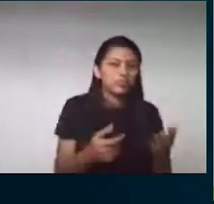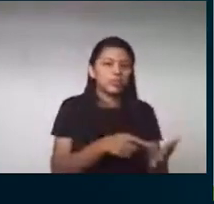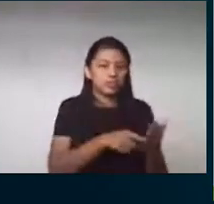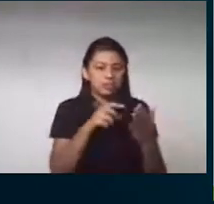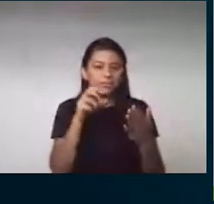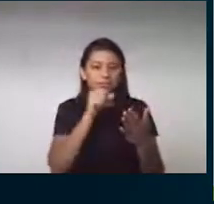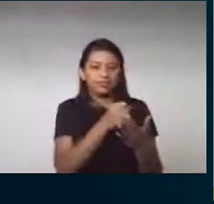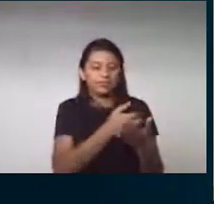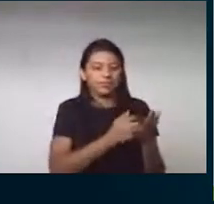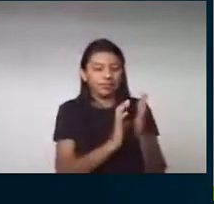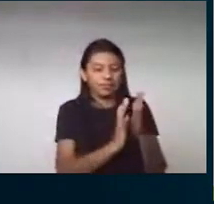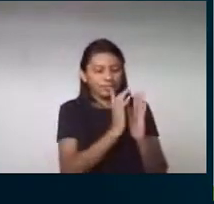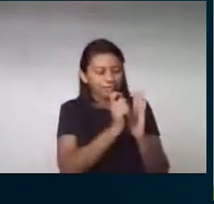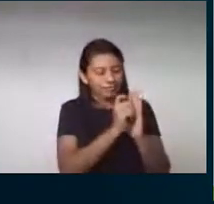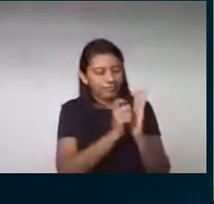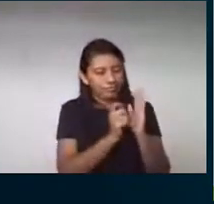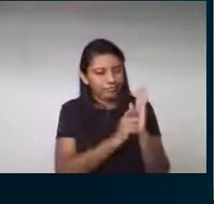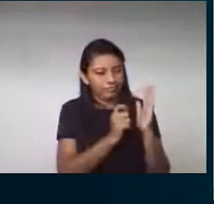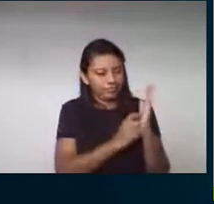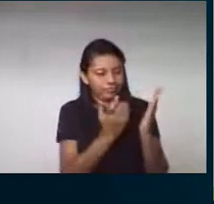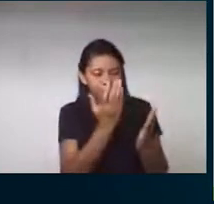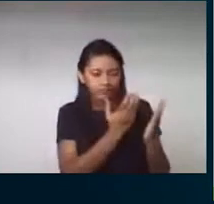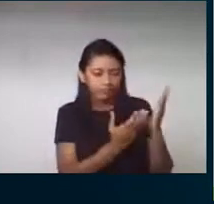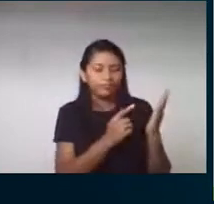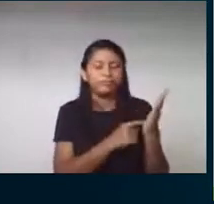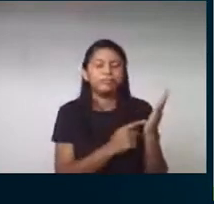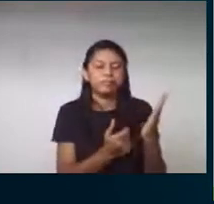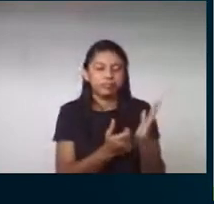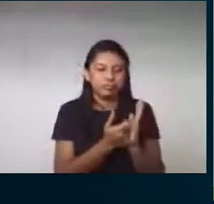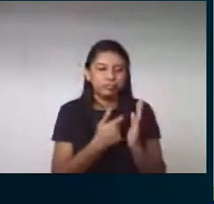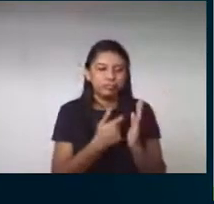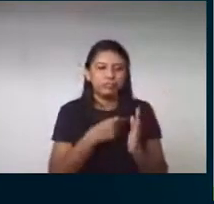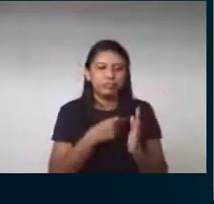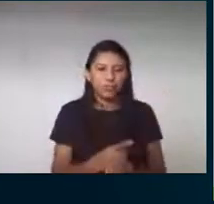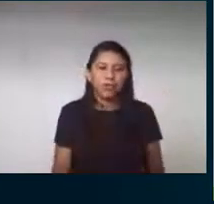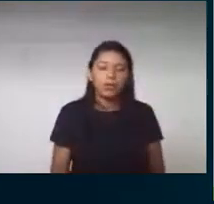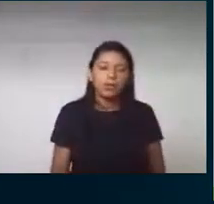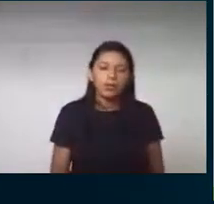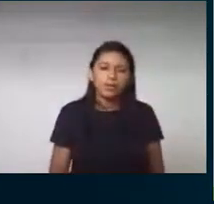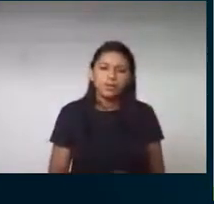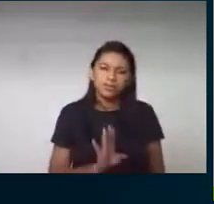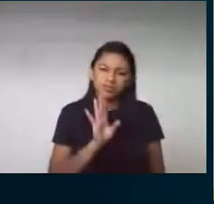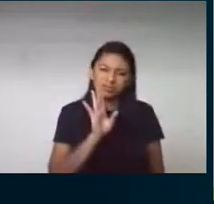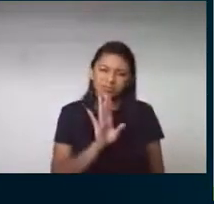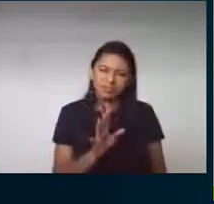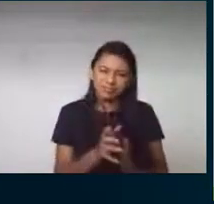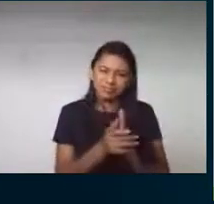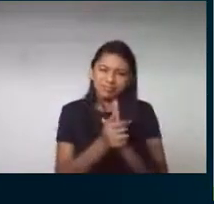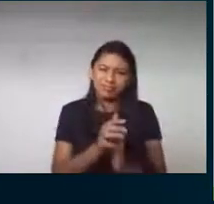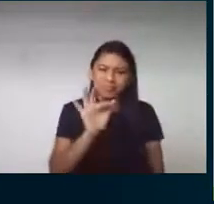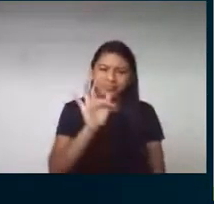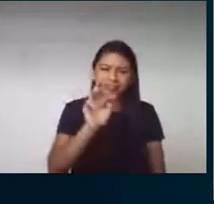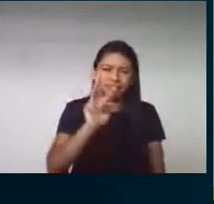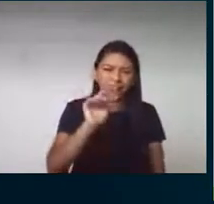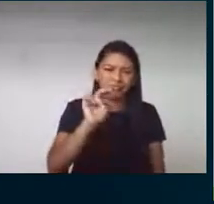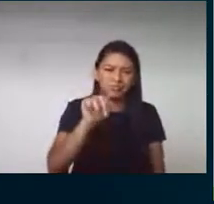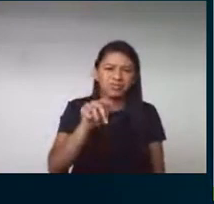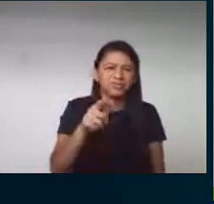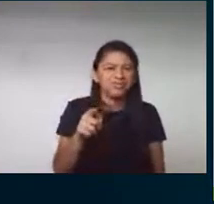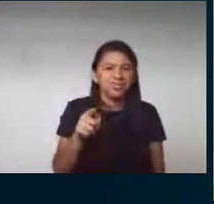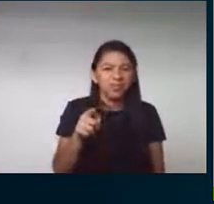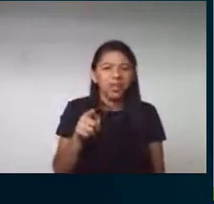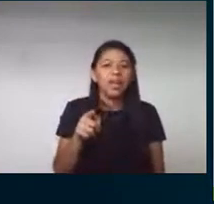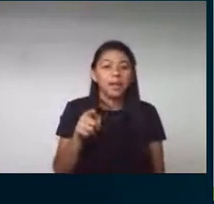cantidad de información. ¿Y en qué consiste? Pues el Digital Twin consiste precisamente en virtualizar absolutamente todo el proceso,